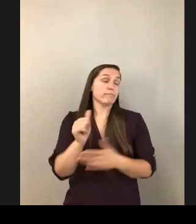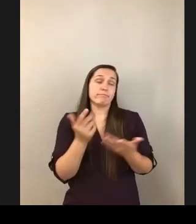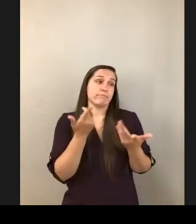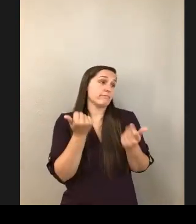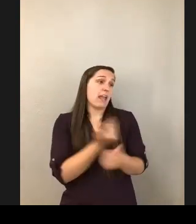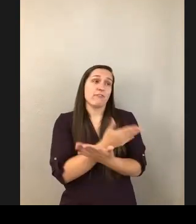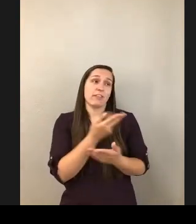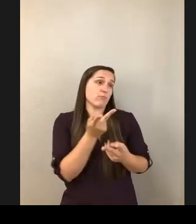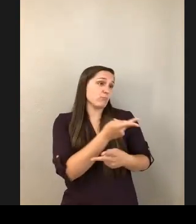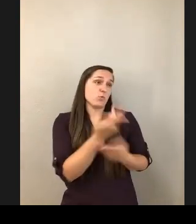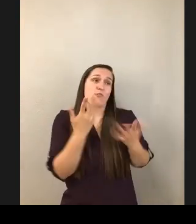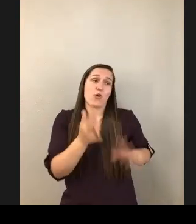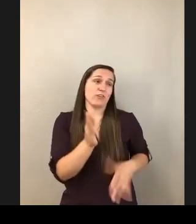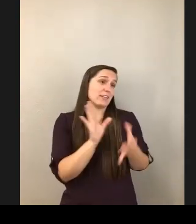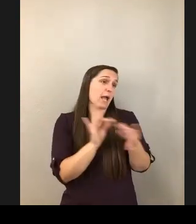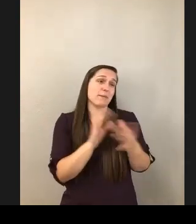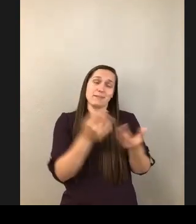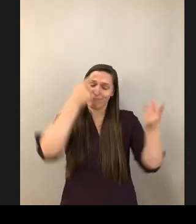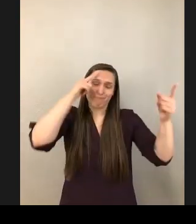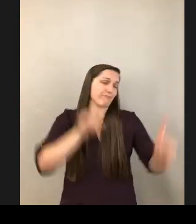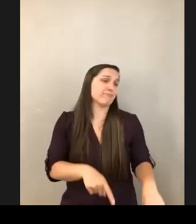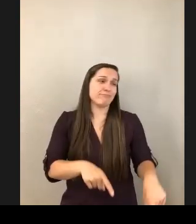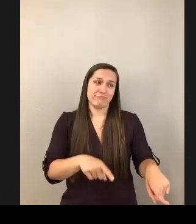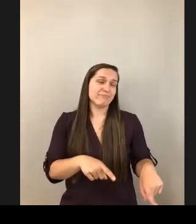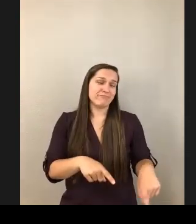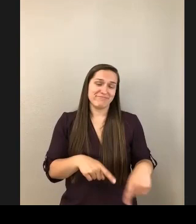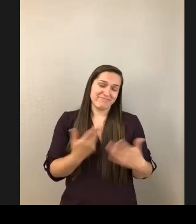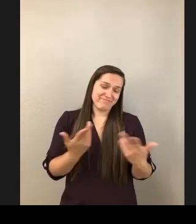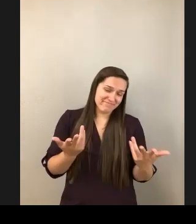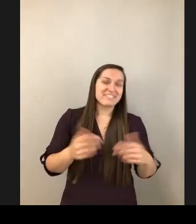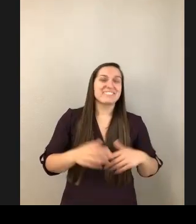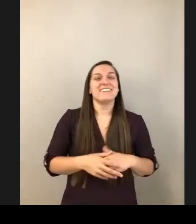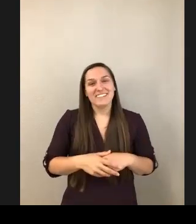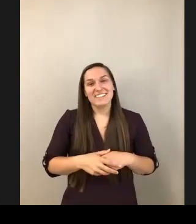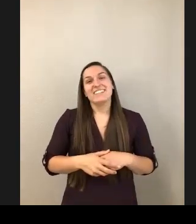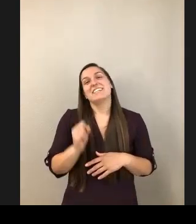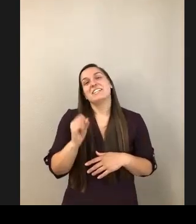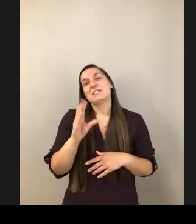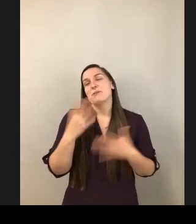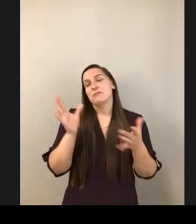Yo estoy de acuerdo con todo lo que Chris y Sherry han dicho.